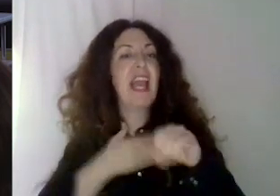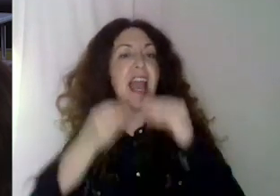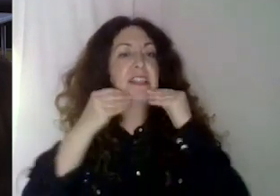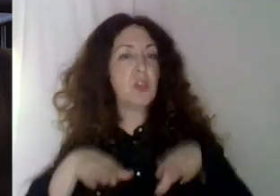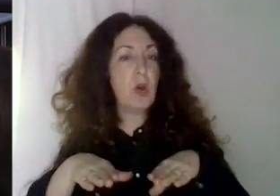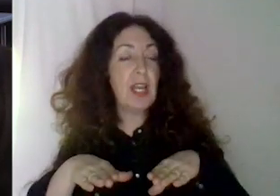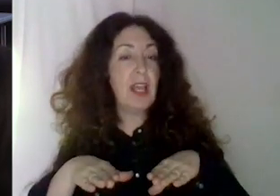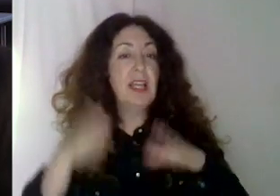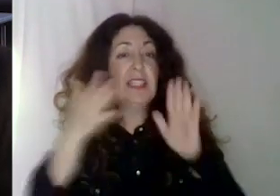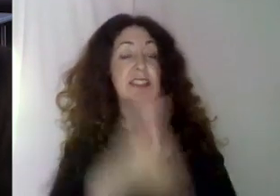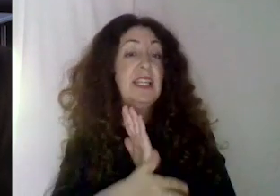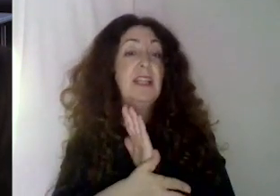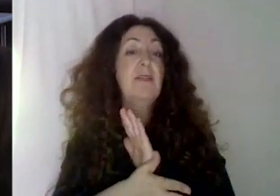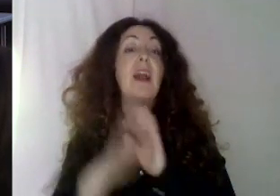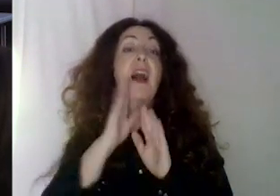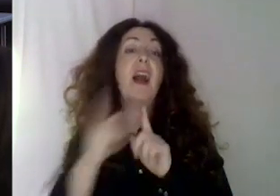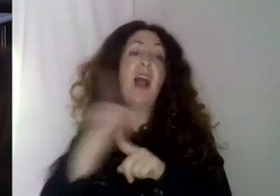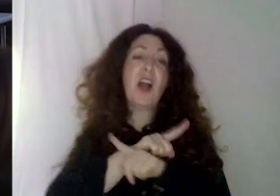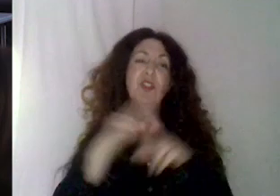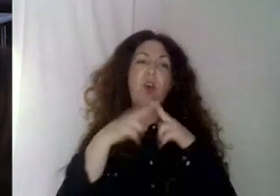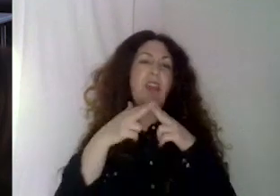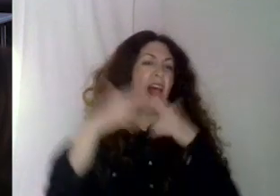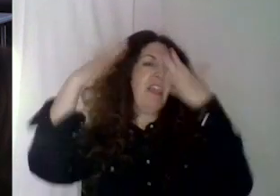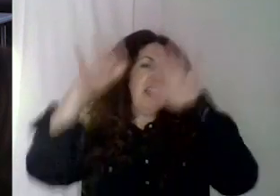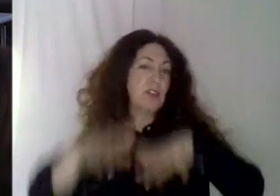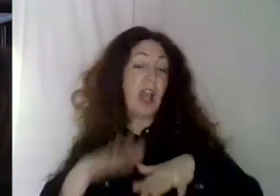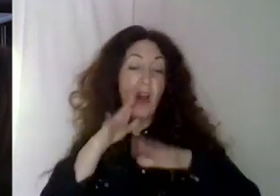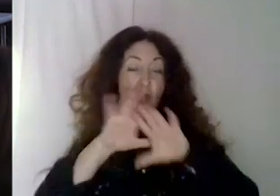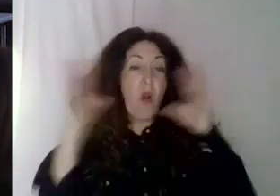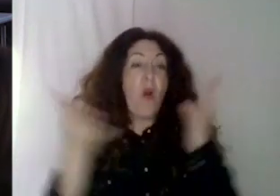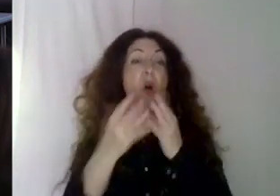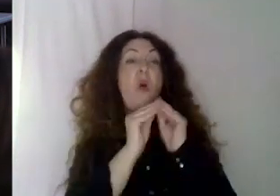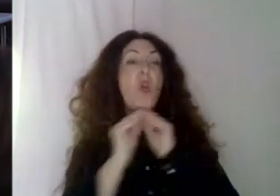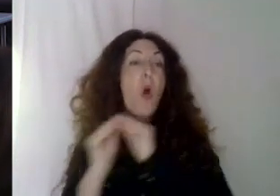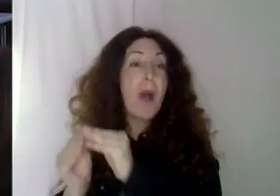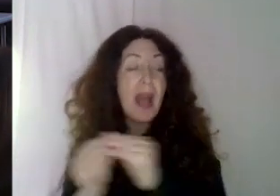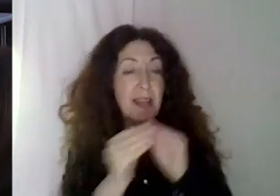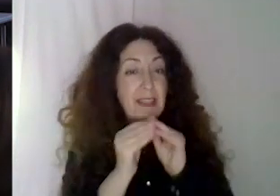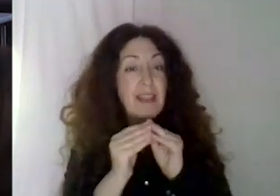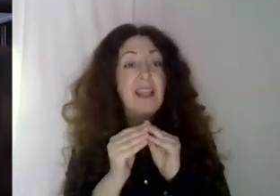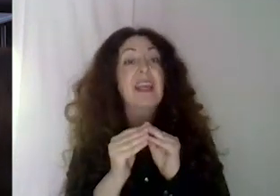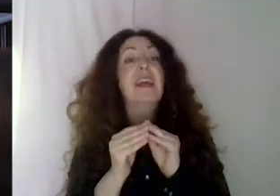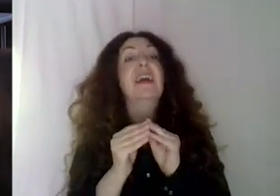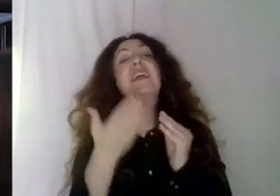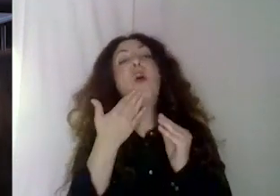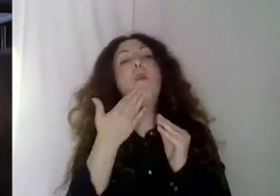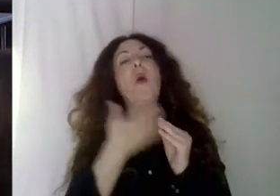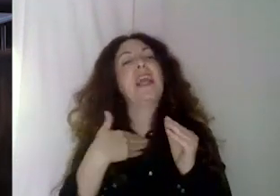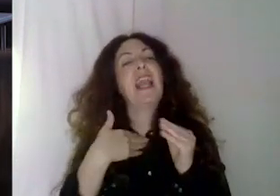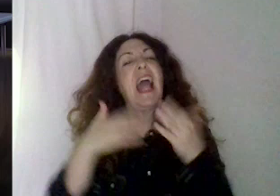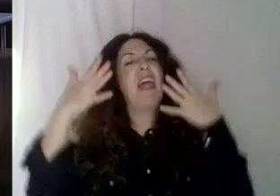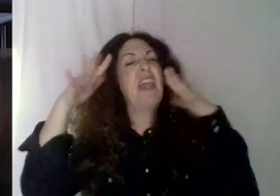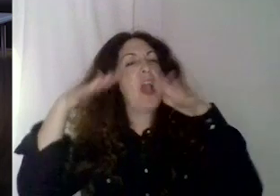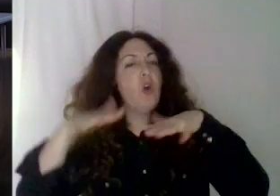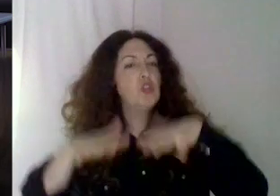sociedad. La globalización es una deconstrucción y la historia ha recuperado el pulso, porque la globalización